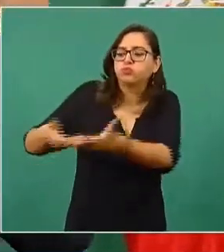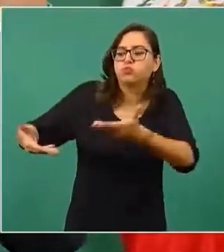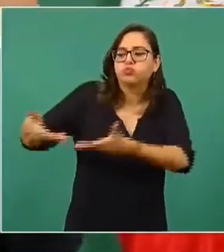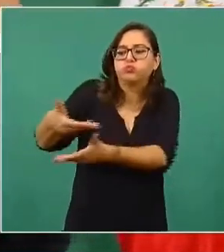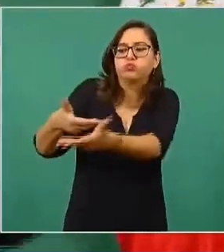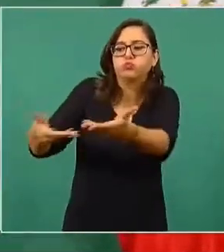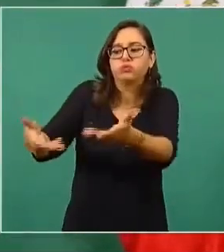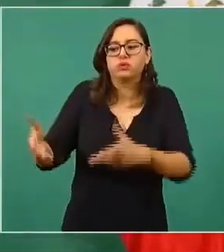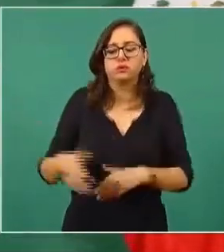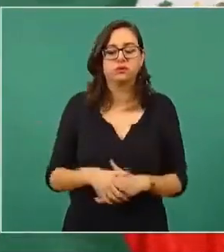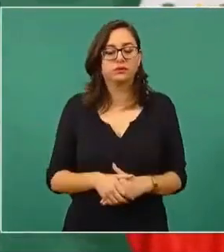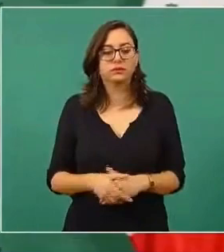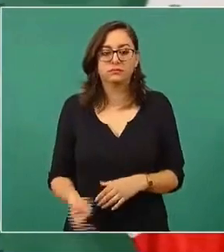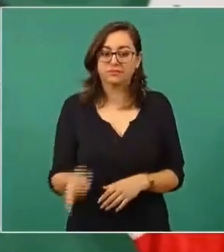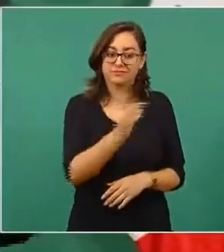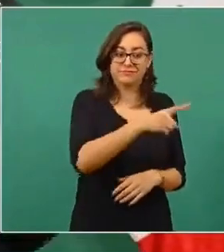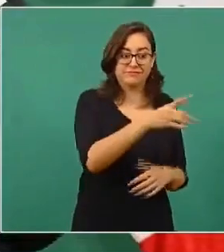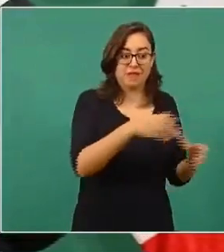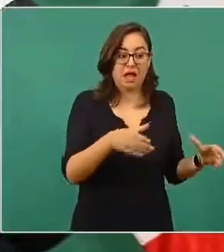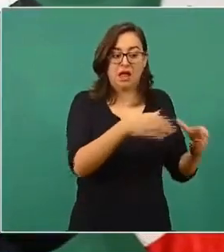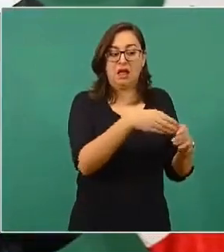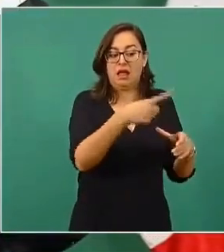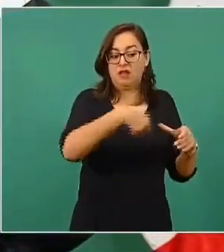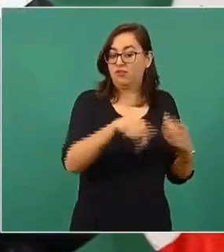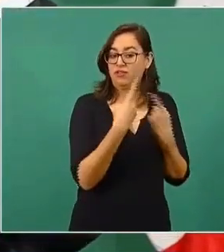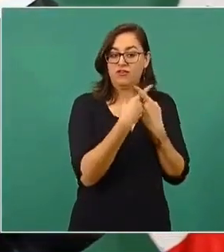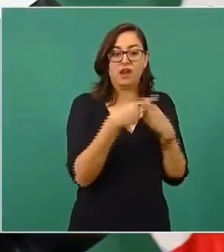y lo venden por anticipado